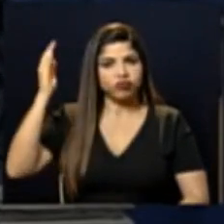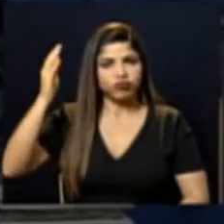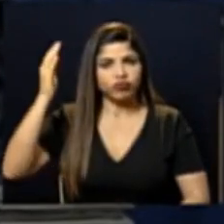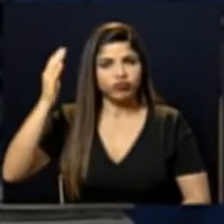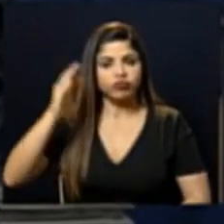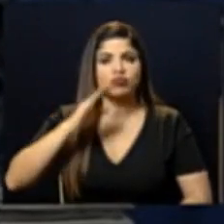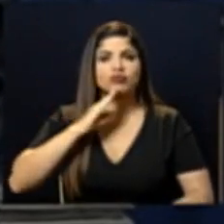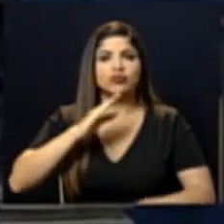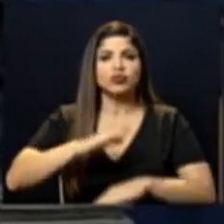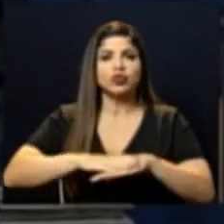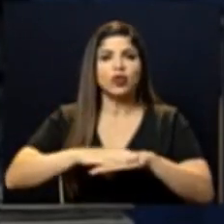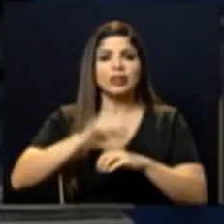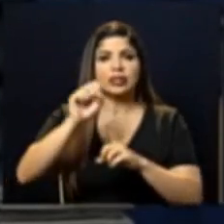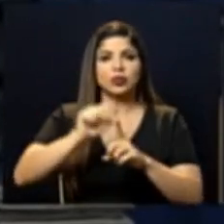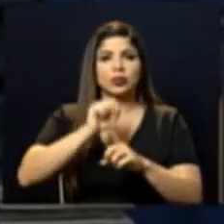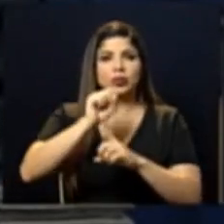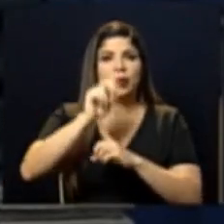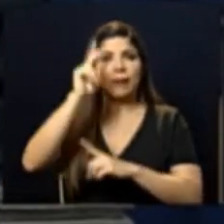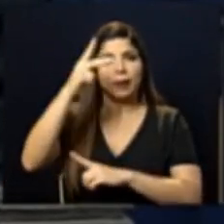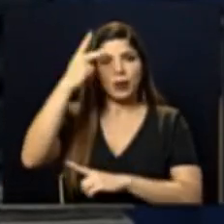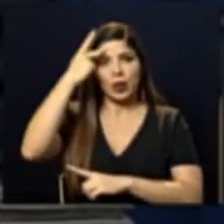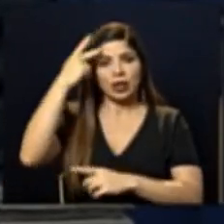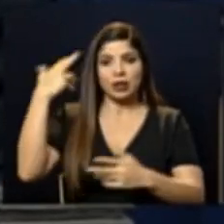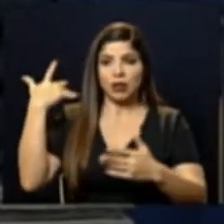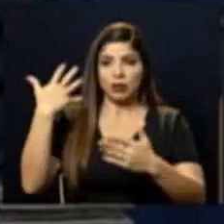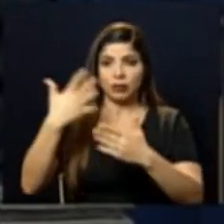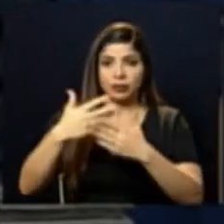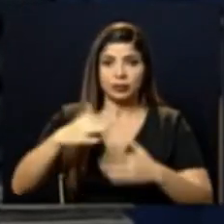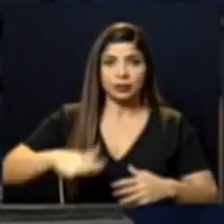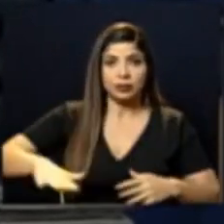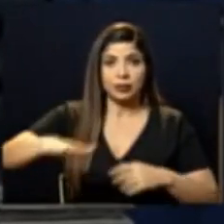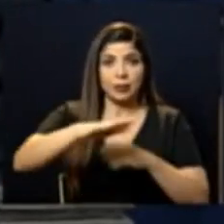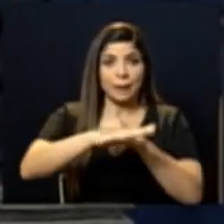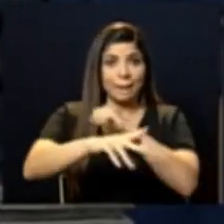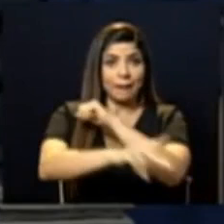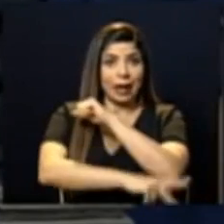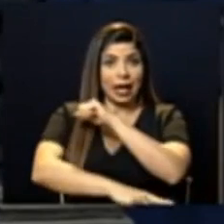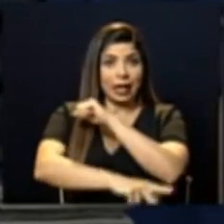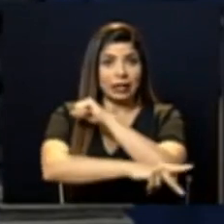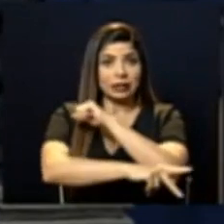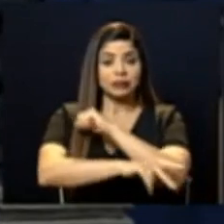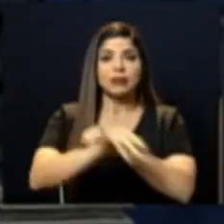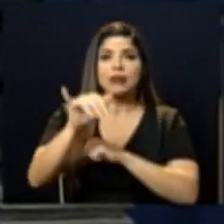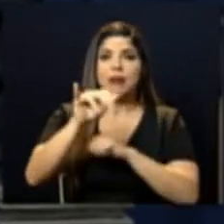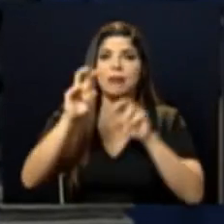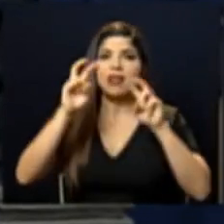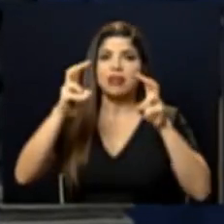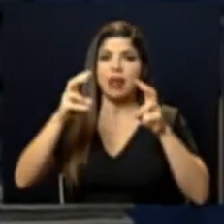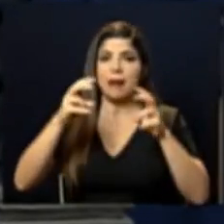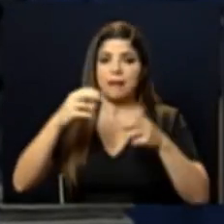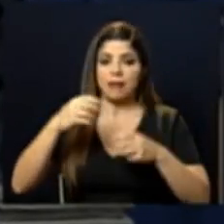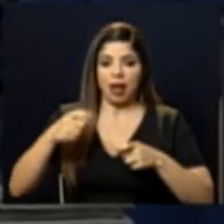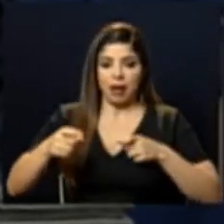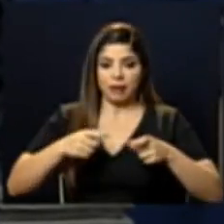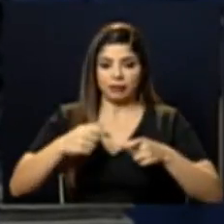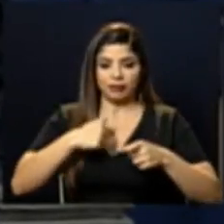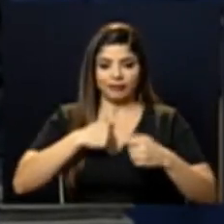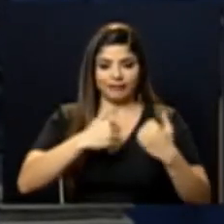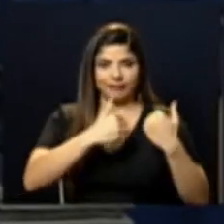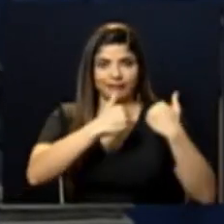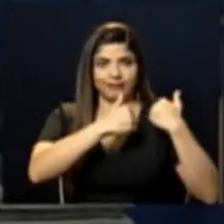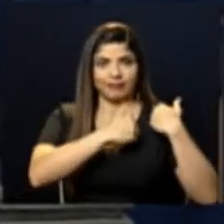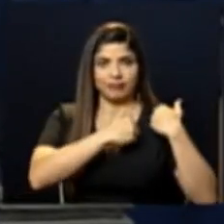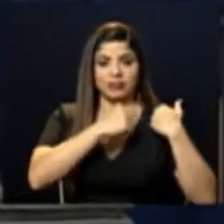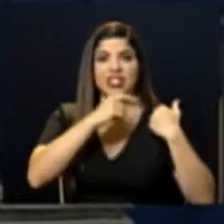sobre el estado político de la República y sobre los asuntos de la administración puesta a mi cargo